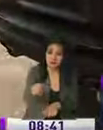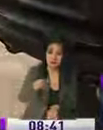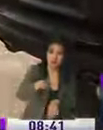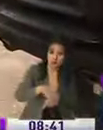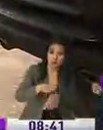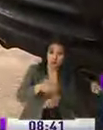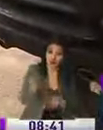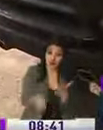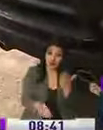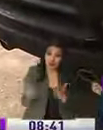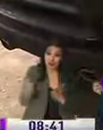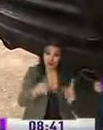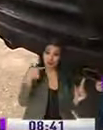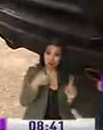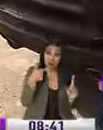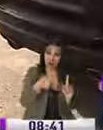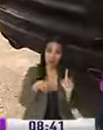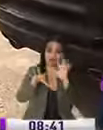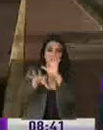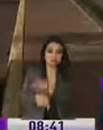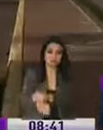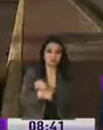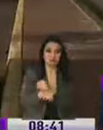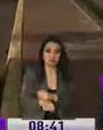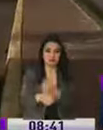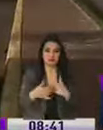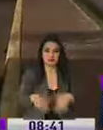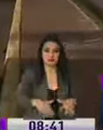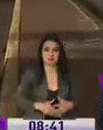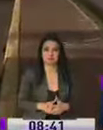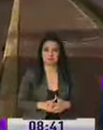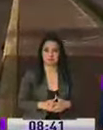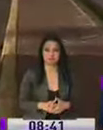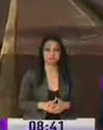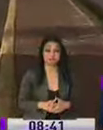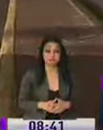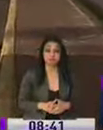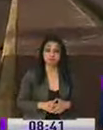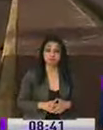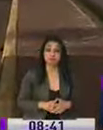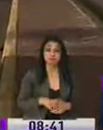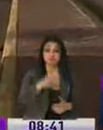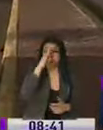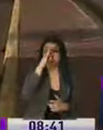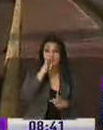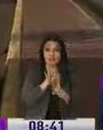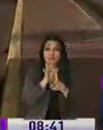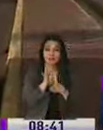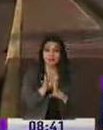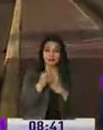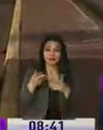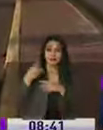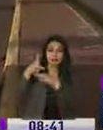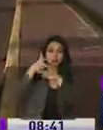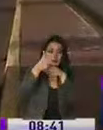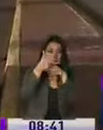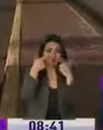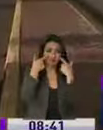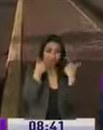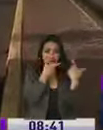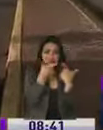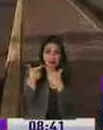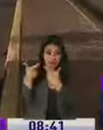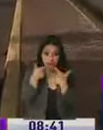que habría participado en el hecho delictivo. Al trabajo realizado y al apoyo de cámaras de videovigilancia, se